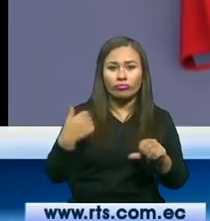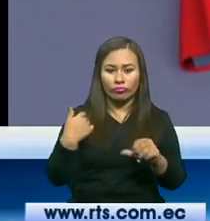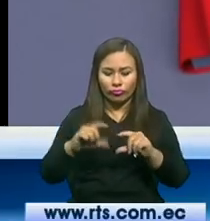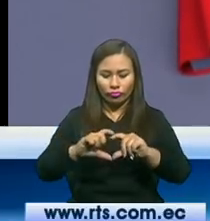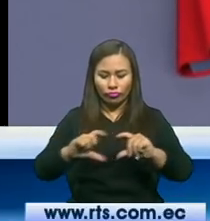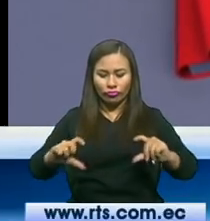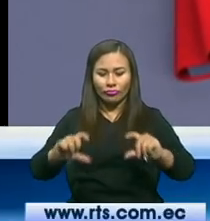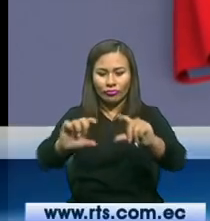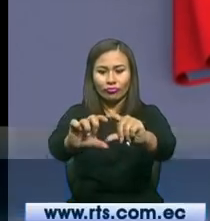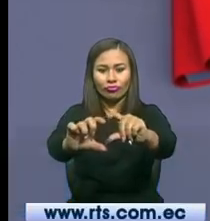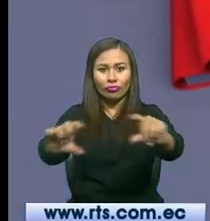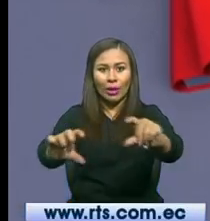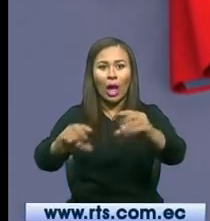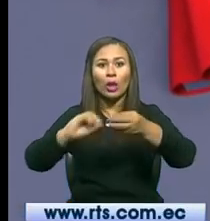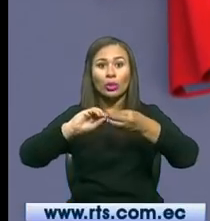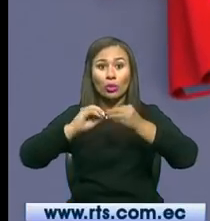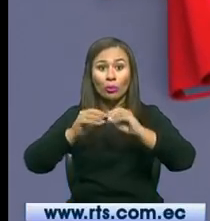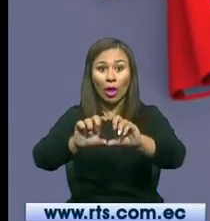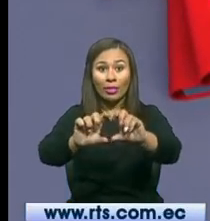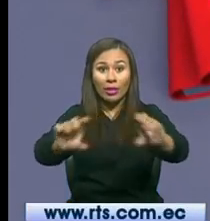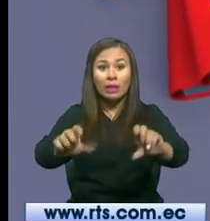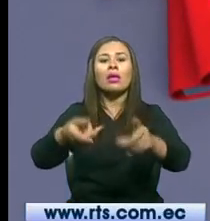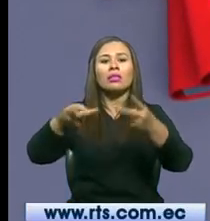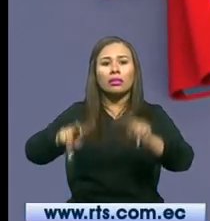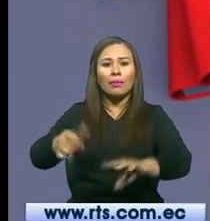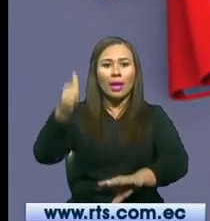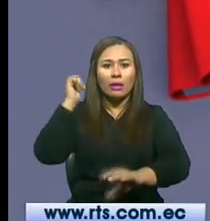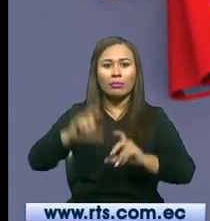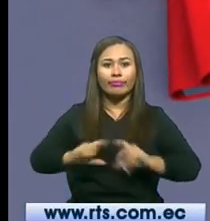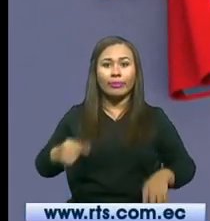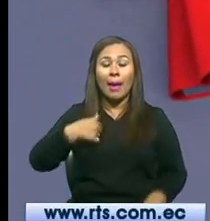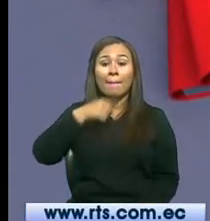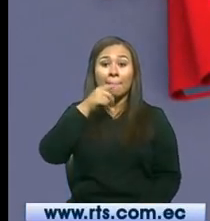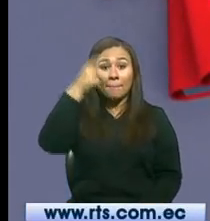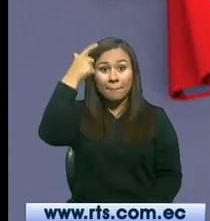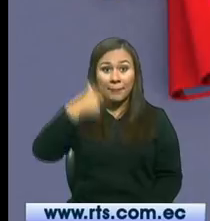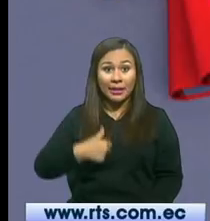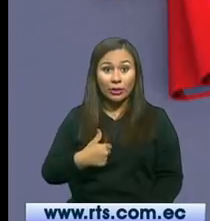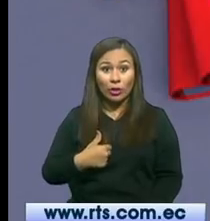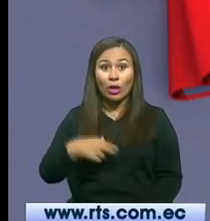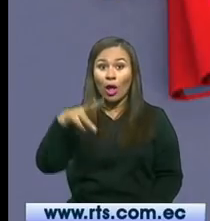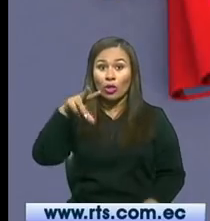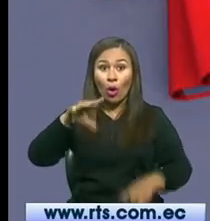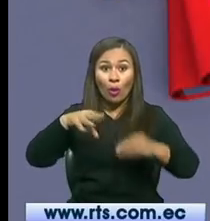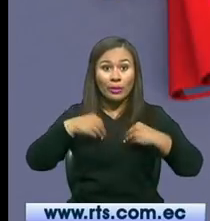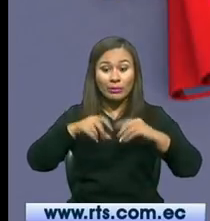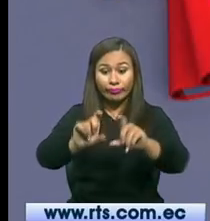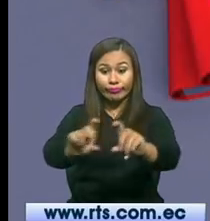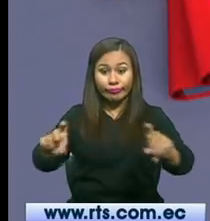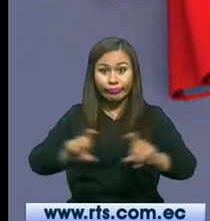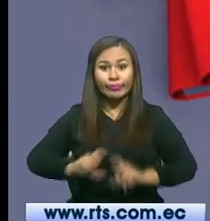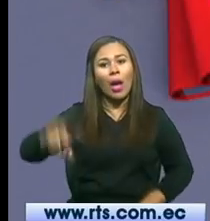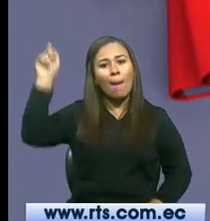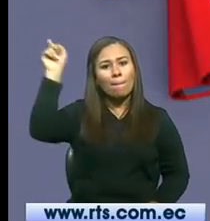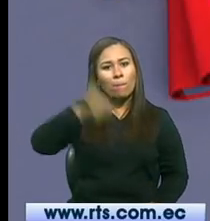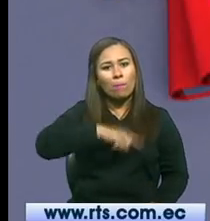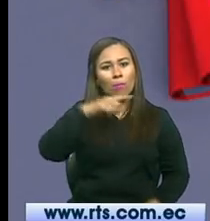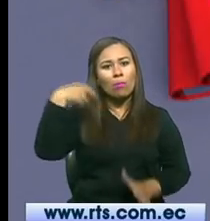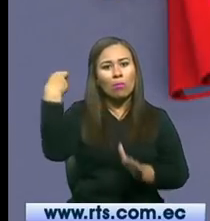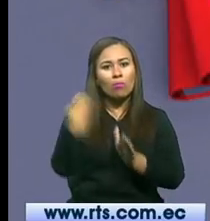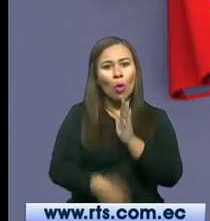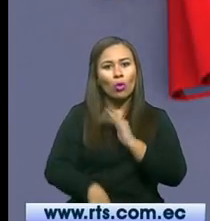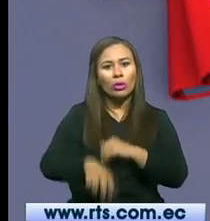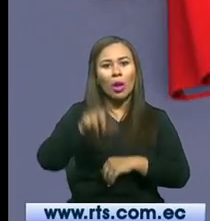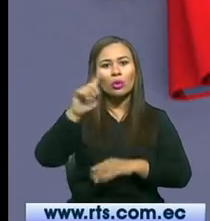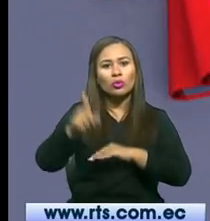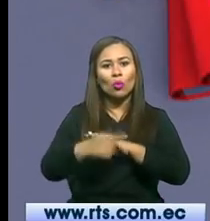parte delantera y también en la posterior, y quienes incumplan esto serán sancionados con un sueldo básico unificado y 7 días de retención del vehículo,